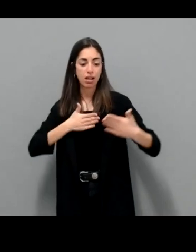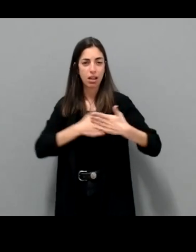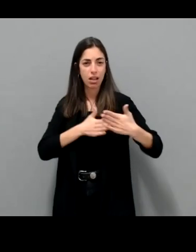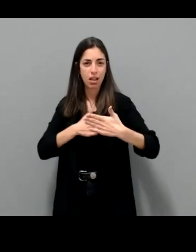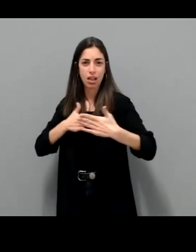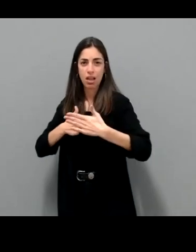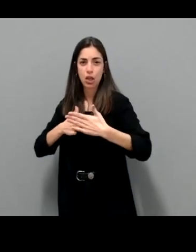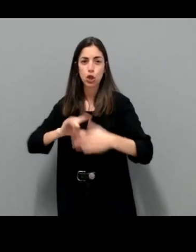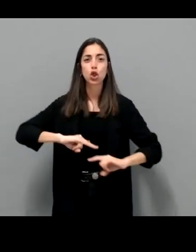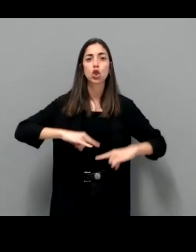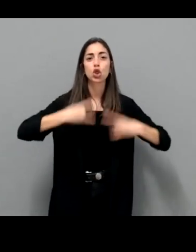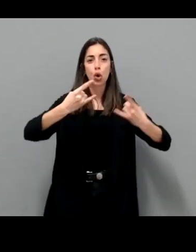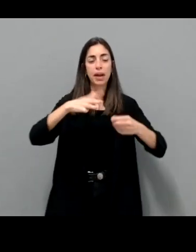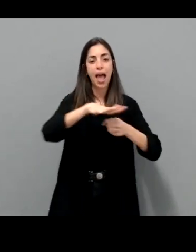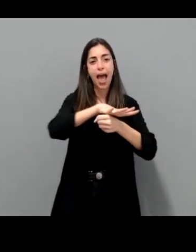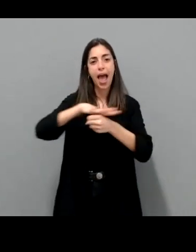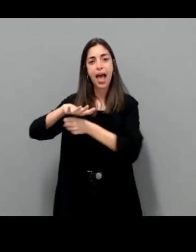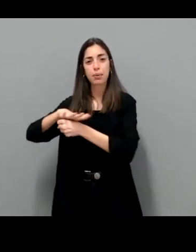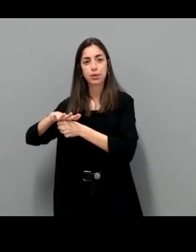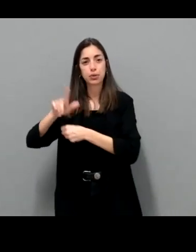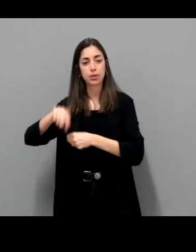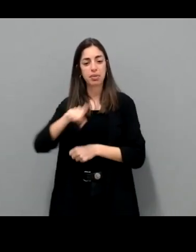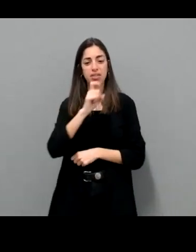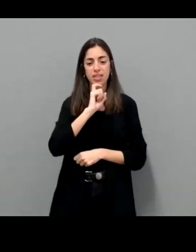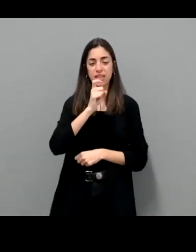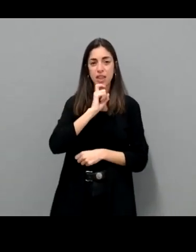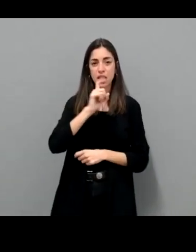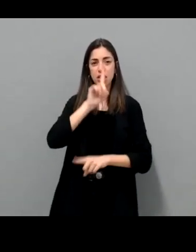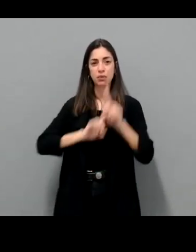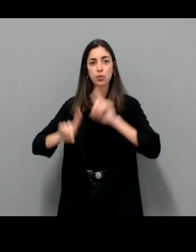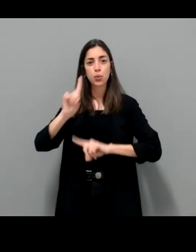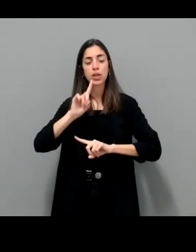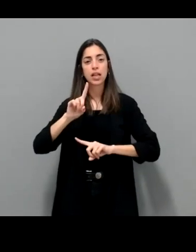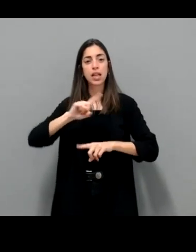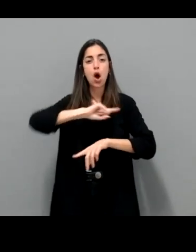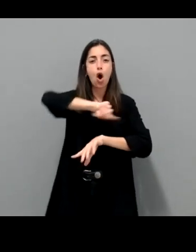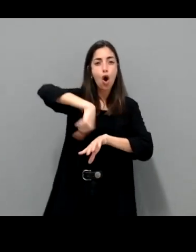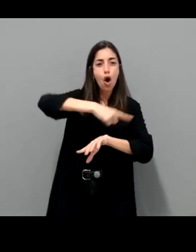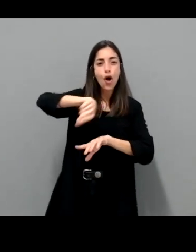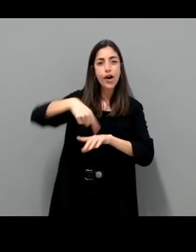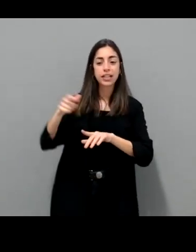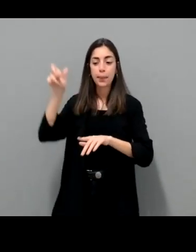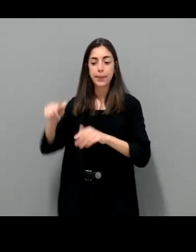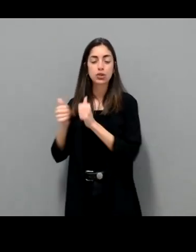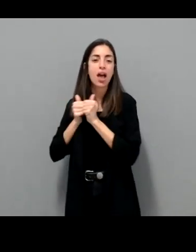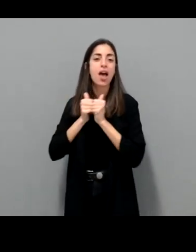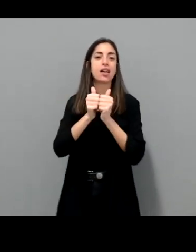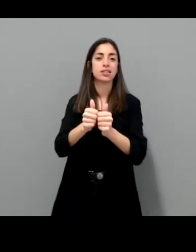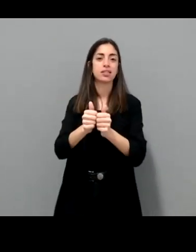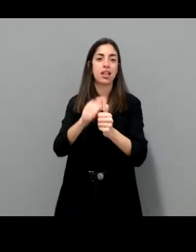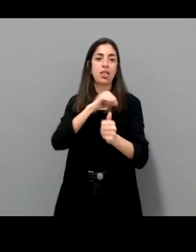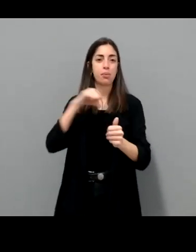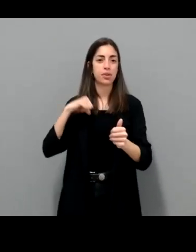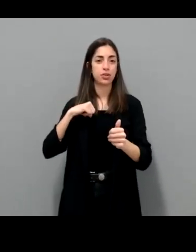estos ámbitos y dificultades para lograr las horas de asistente personal suficientes para